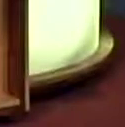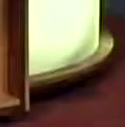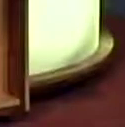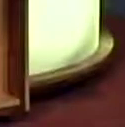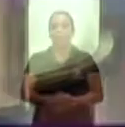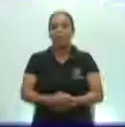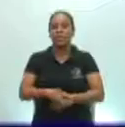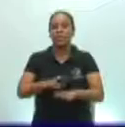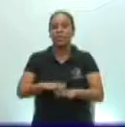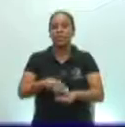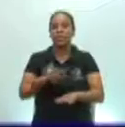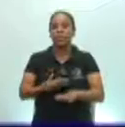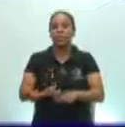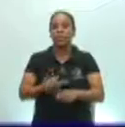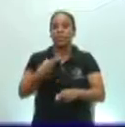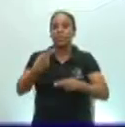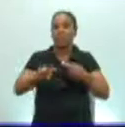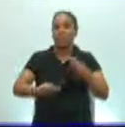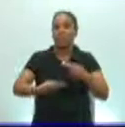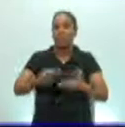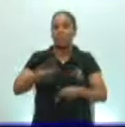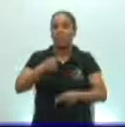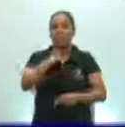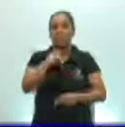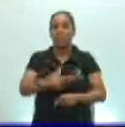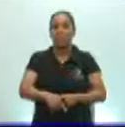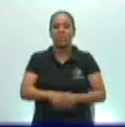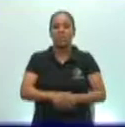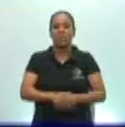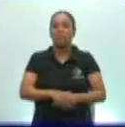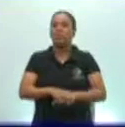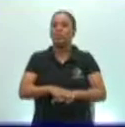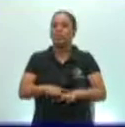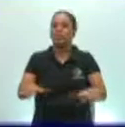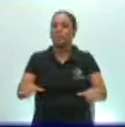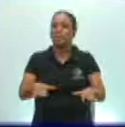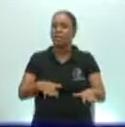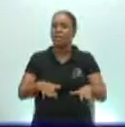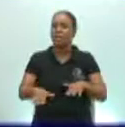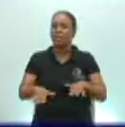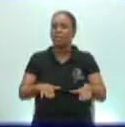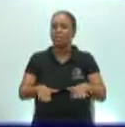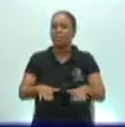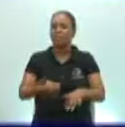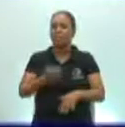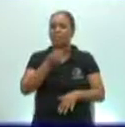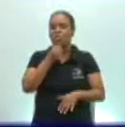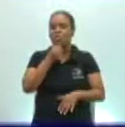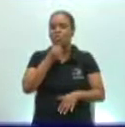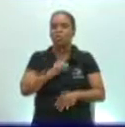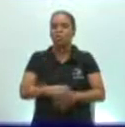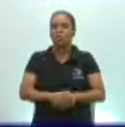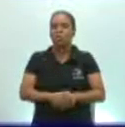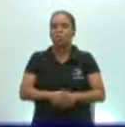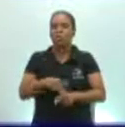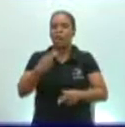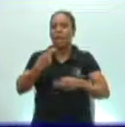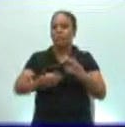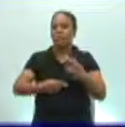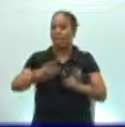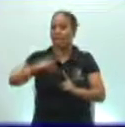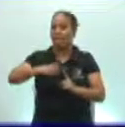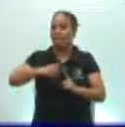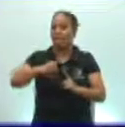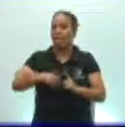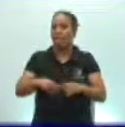Y después de haber realizado este ejercicio, creo que están en mejores condiciones de poder enfrentarse a la actividad